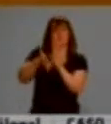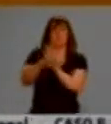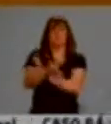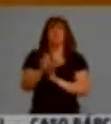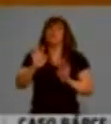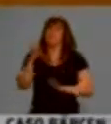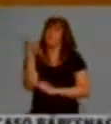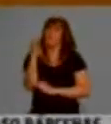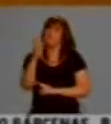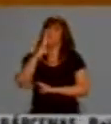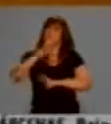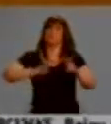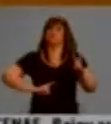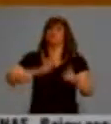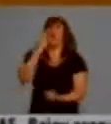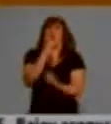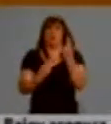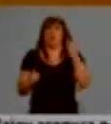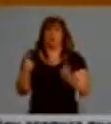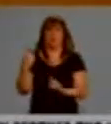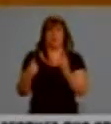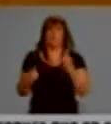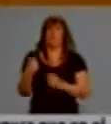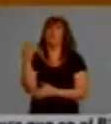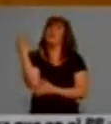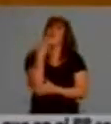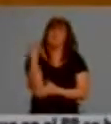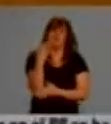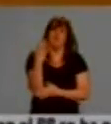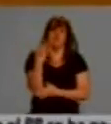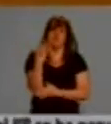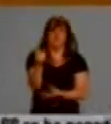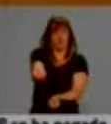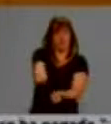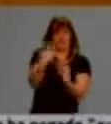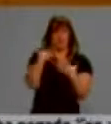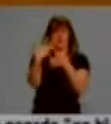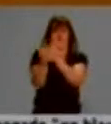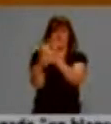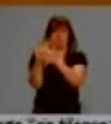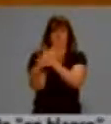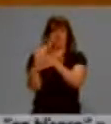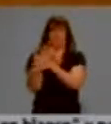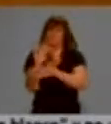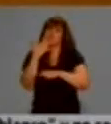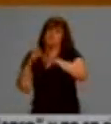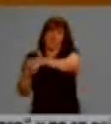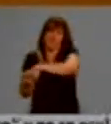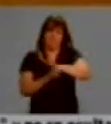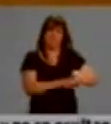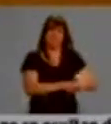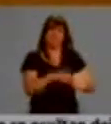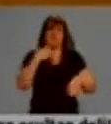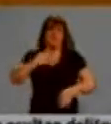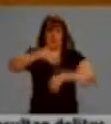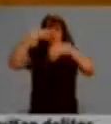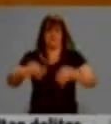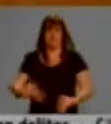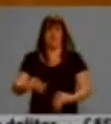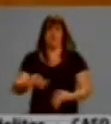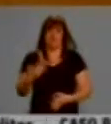debe responder alguna de ellas. Debe decirnos si, al margen de reafirmar, como ha